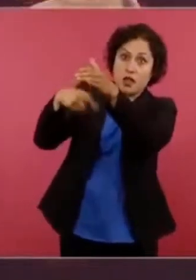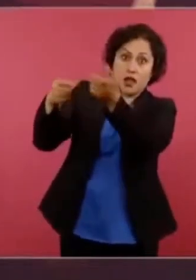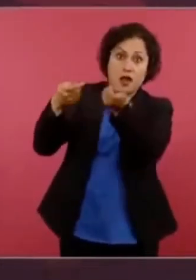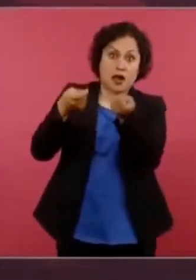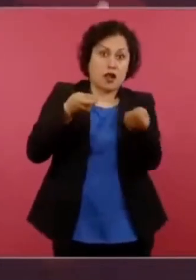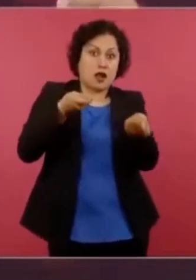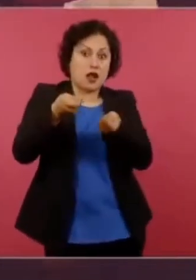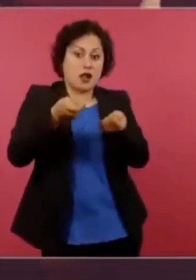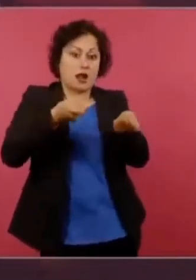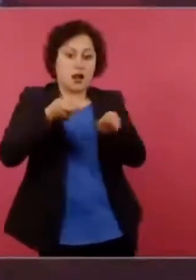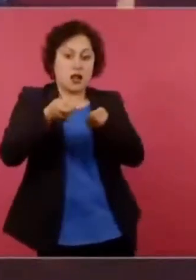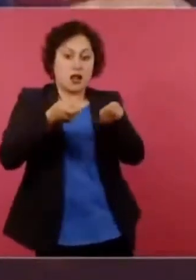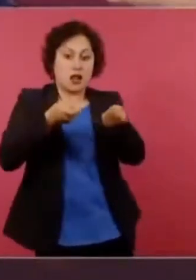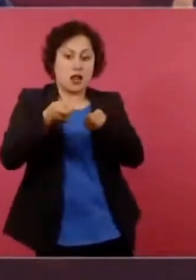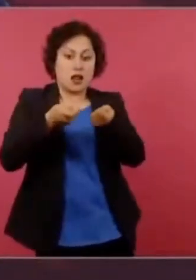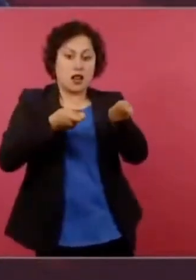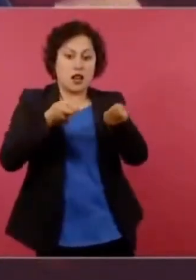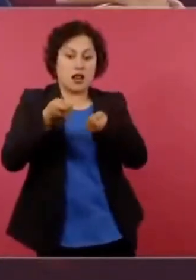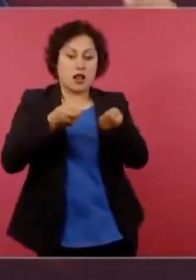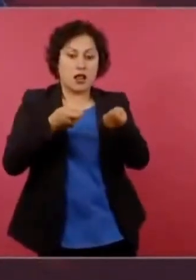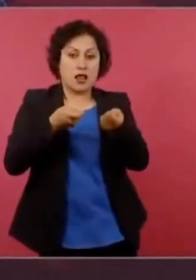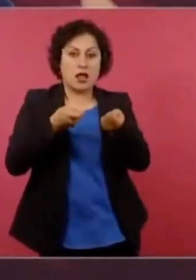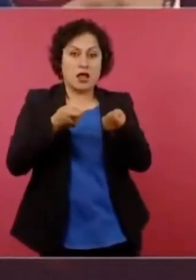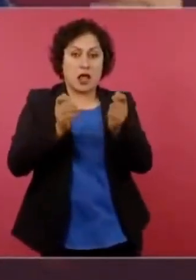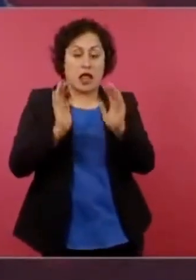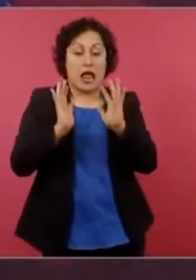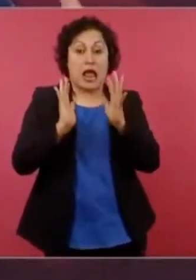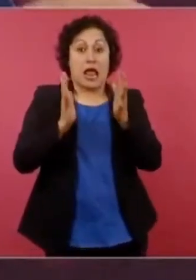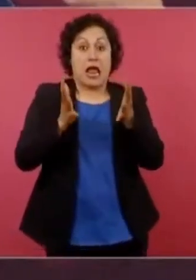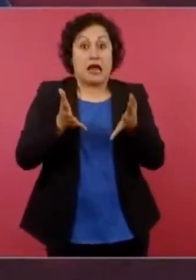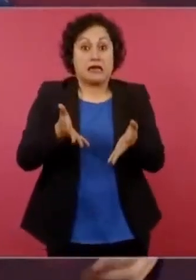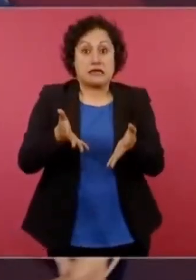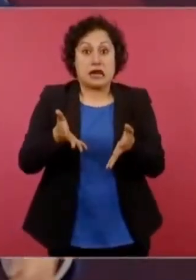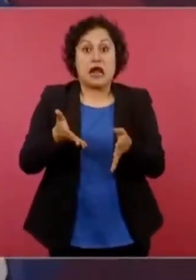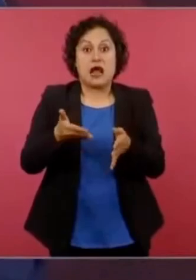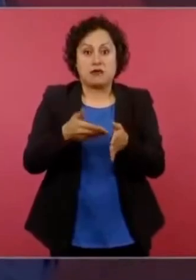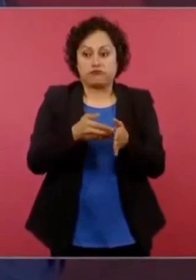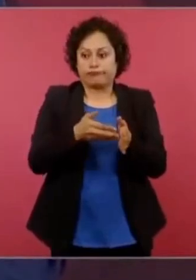Pemex había pagado